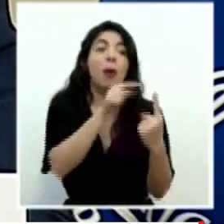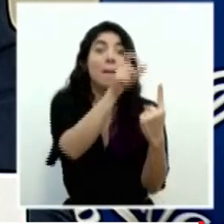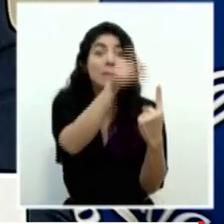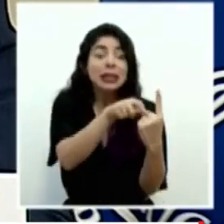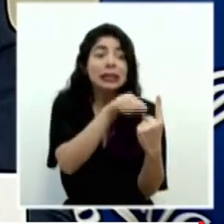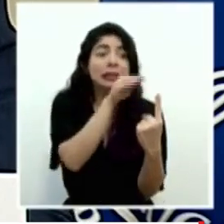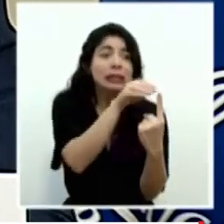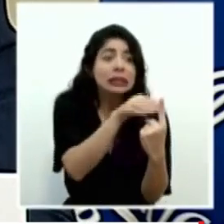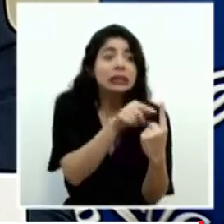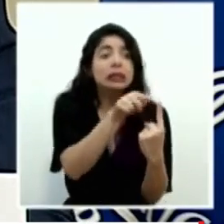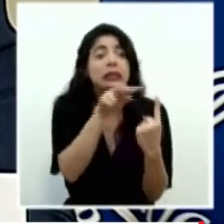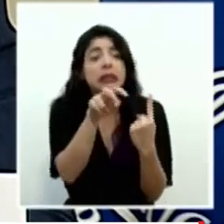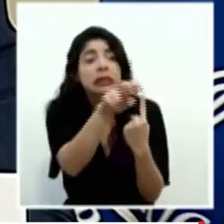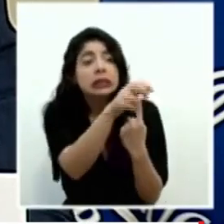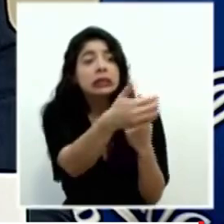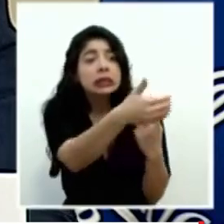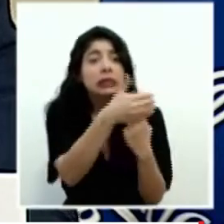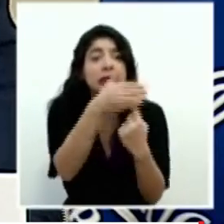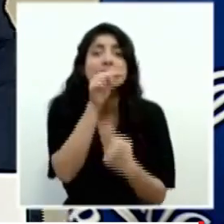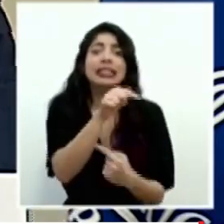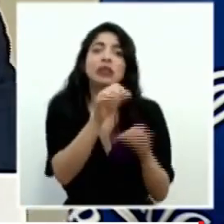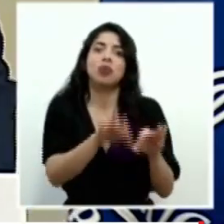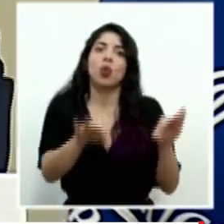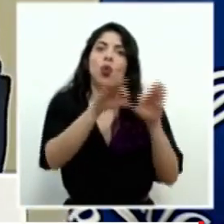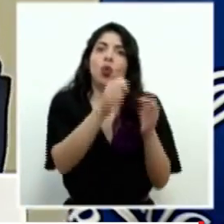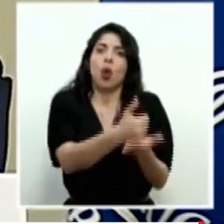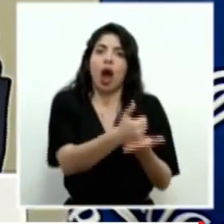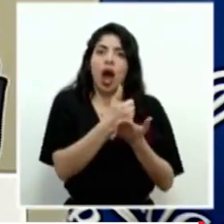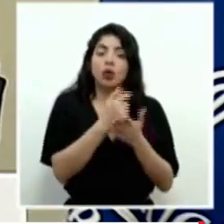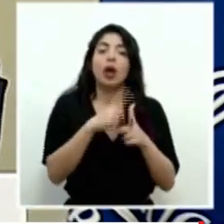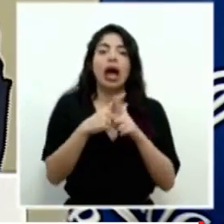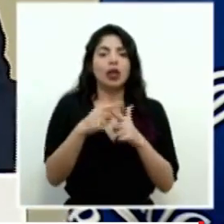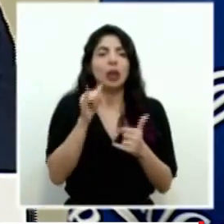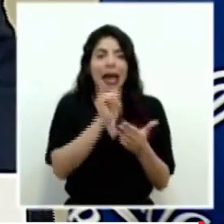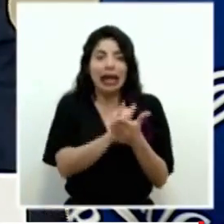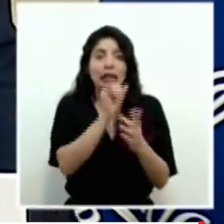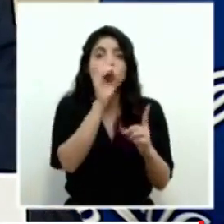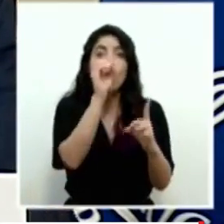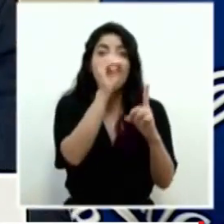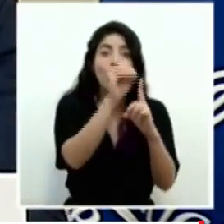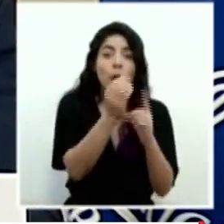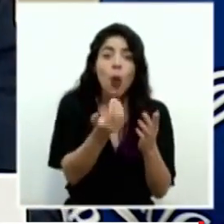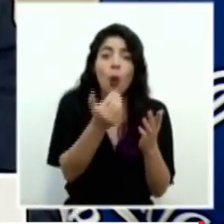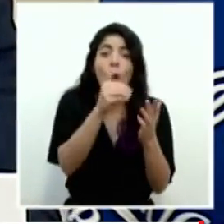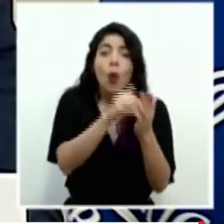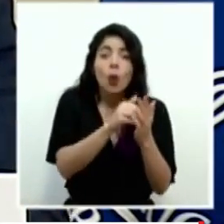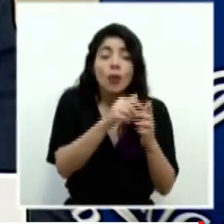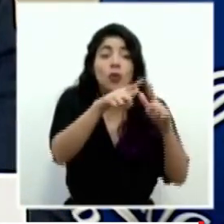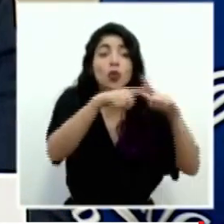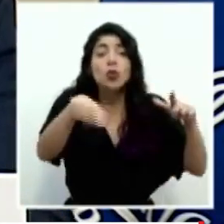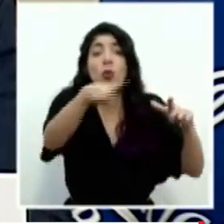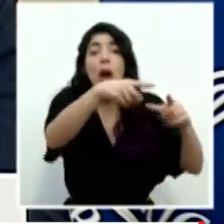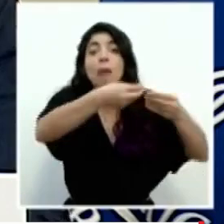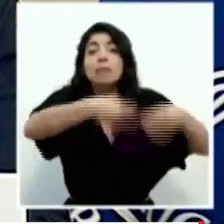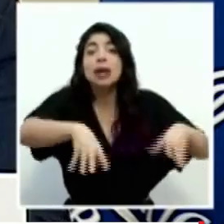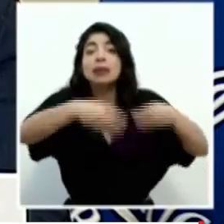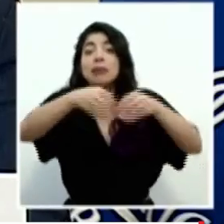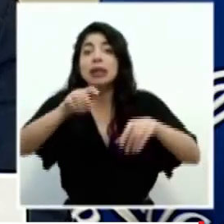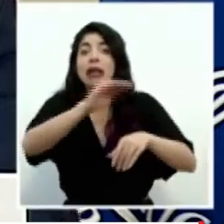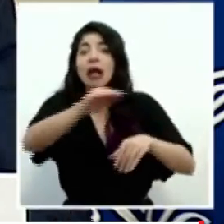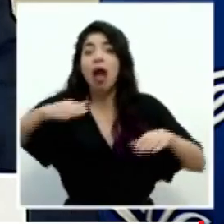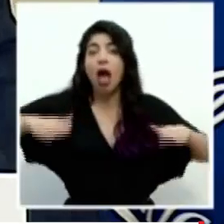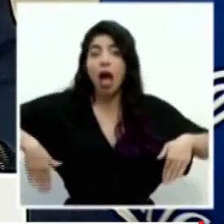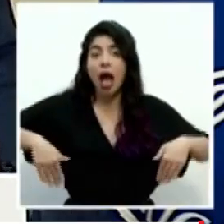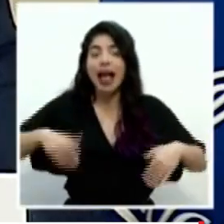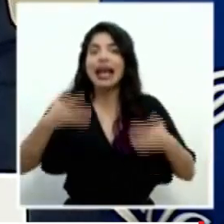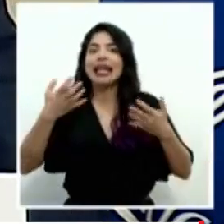notificación oportuna sigue siendo un objetivo importantísimo. Así que se mantiene la meta de recuperar trazabilidad en las zonas en donde se ha perdido, pero claro